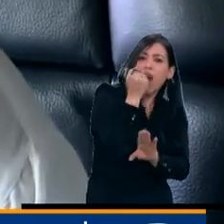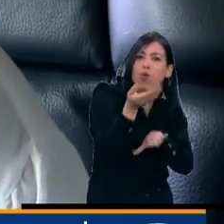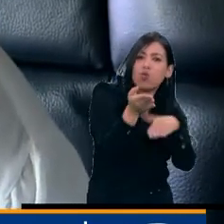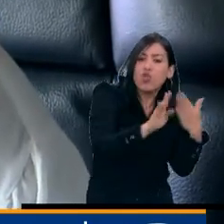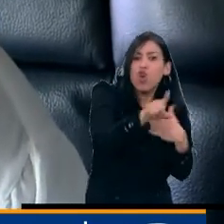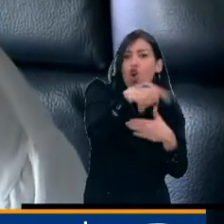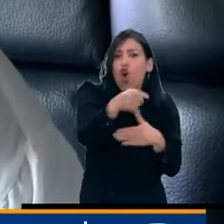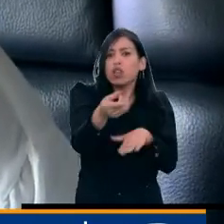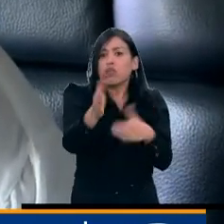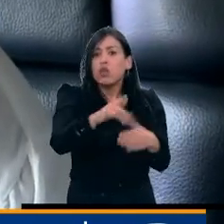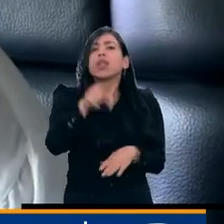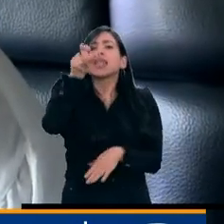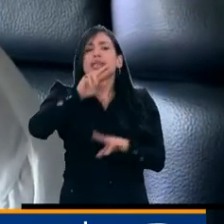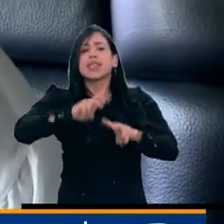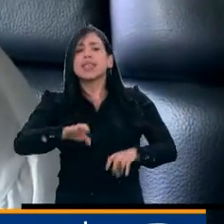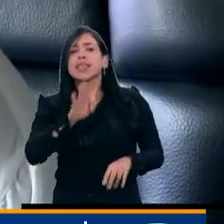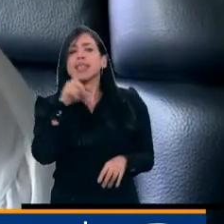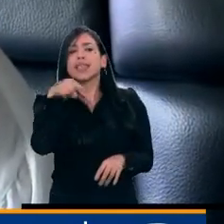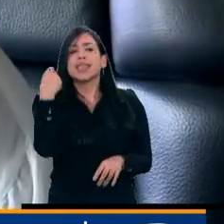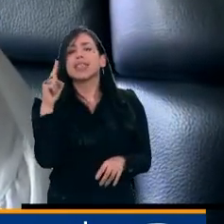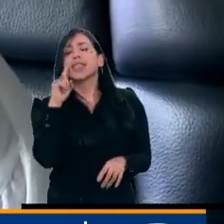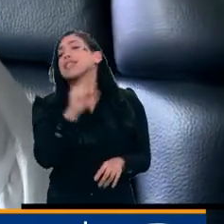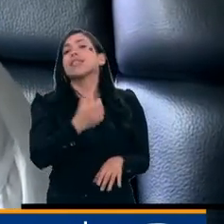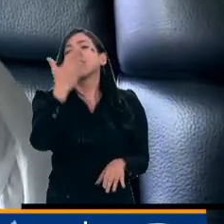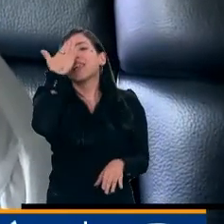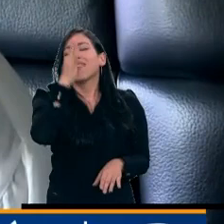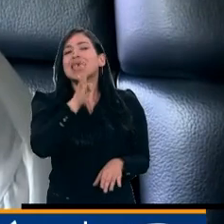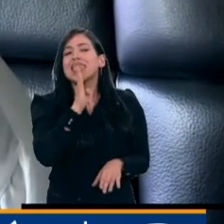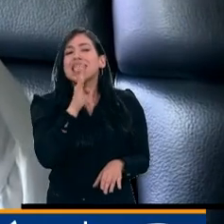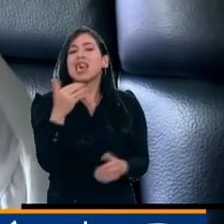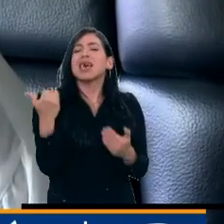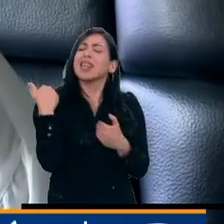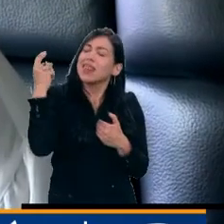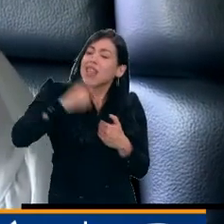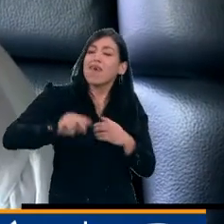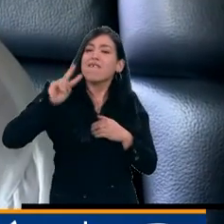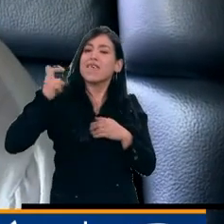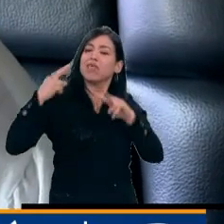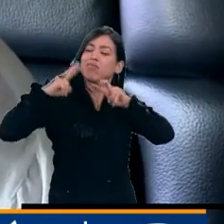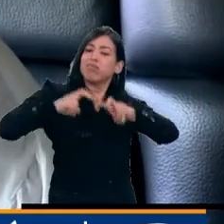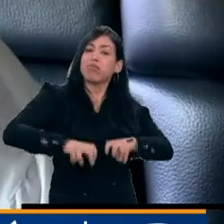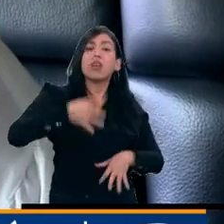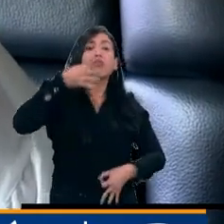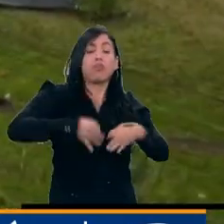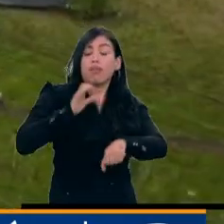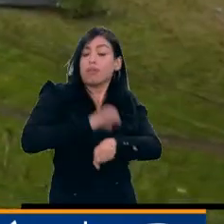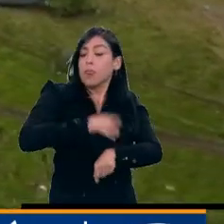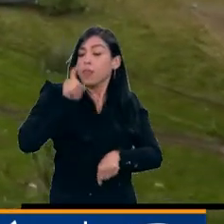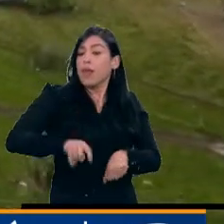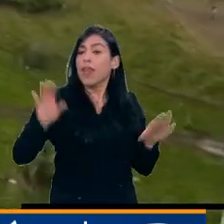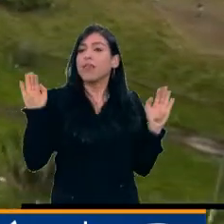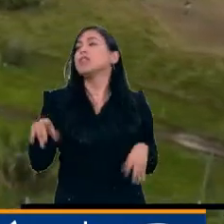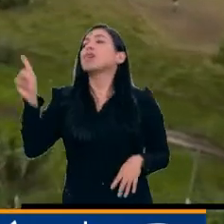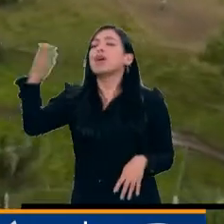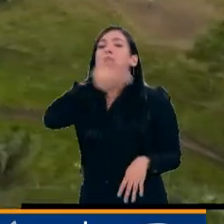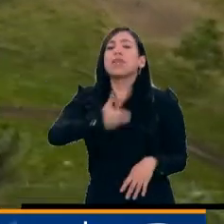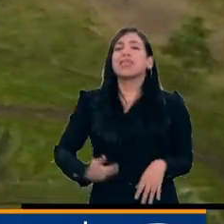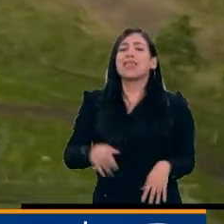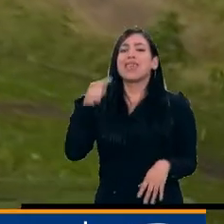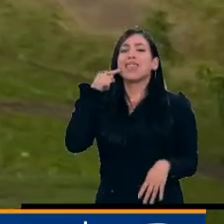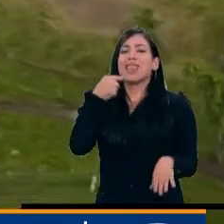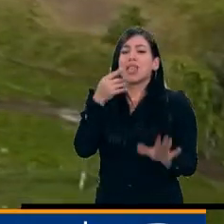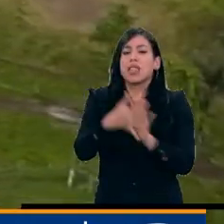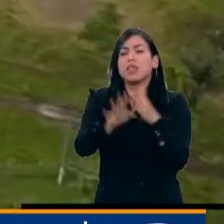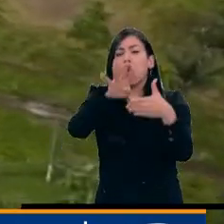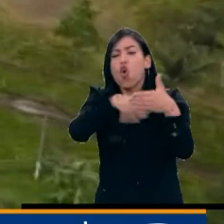en estos acontecimientos, quiénes son los asesinos que tendrán que ser juzgados. El presidente Gustavo Petro tiene en